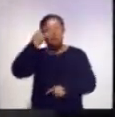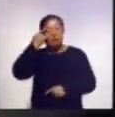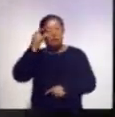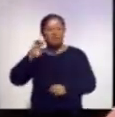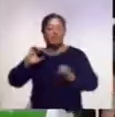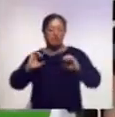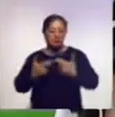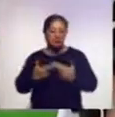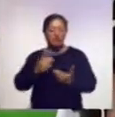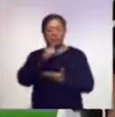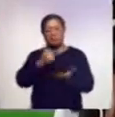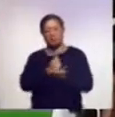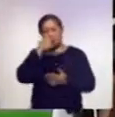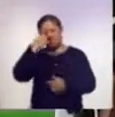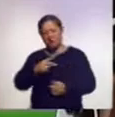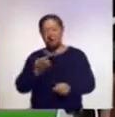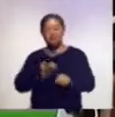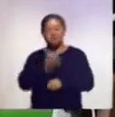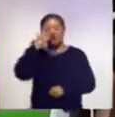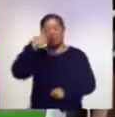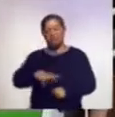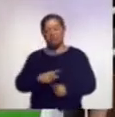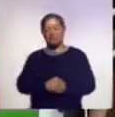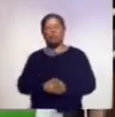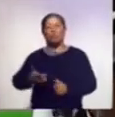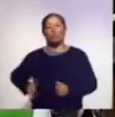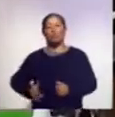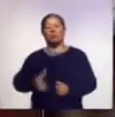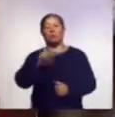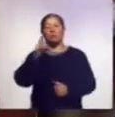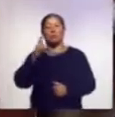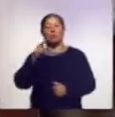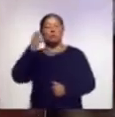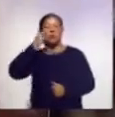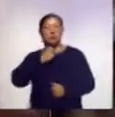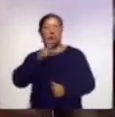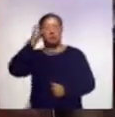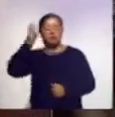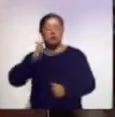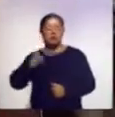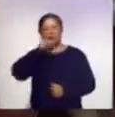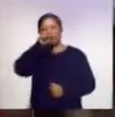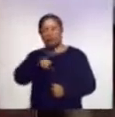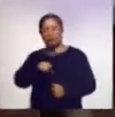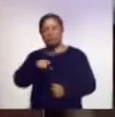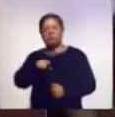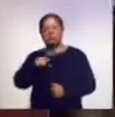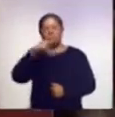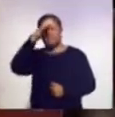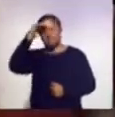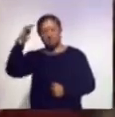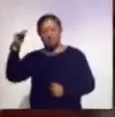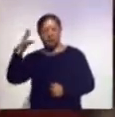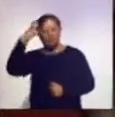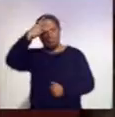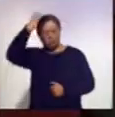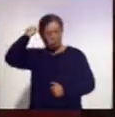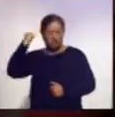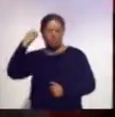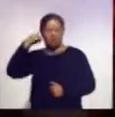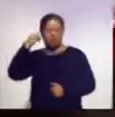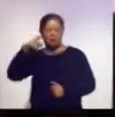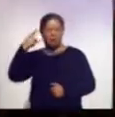Chiapas, Ciudad de México, Estado de México, Guanajuato, Guerrero, Hidalgo, Jalisco, Michoacán, Morelos, Oaxaca,